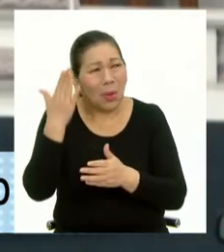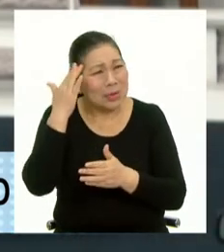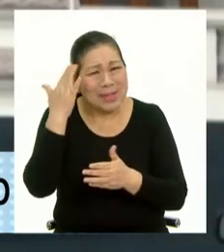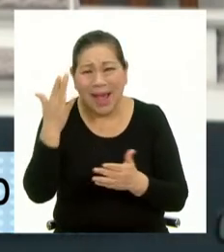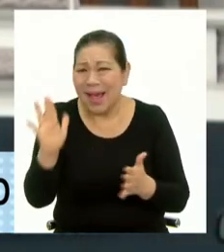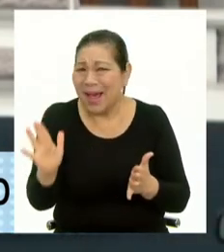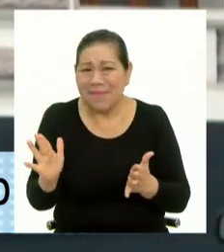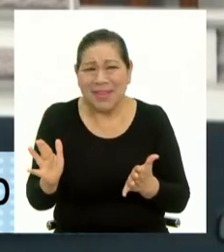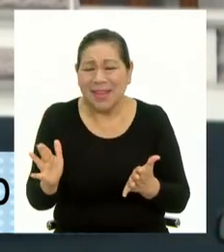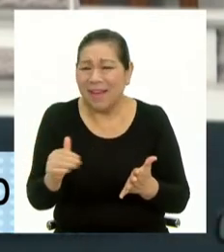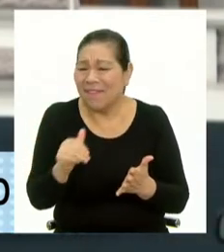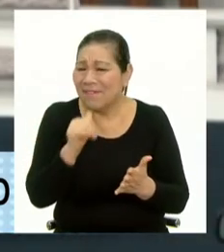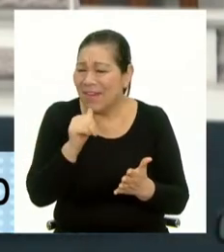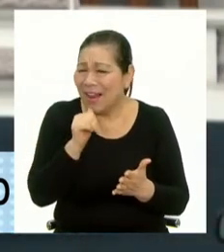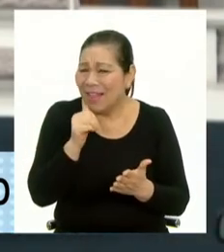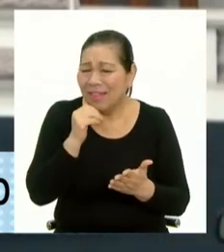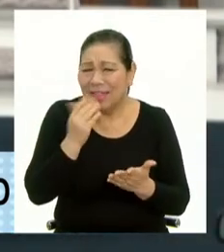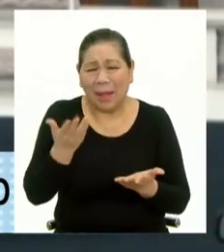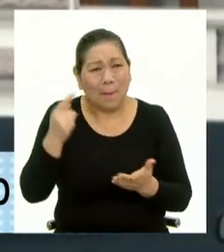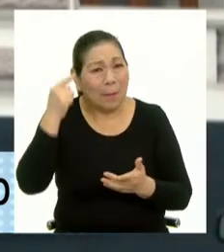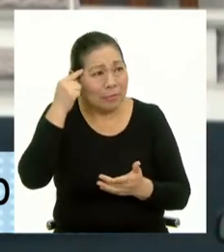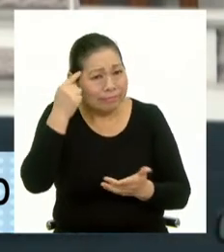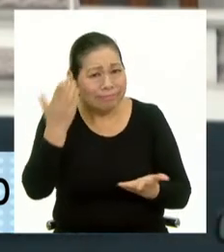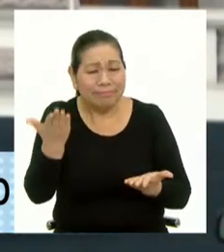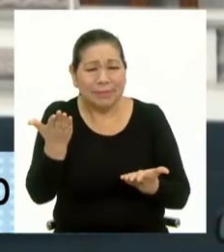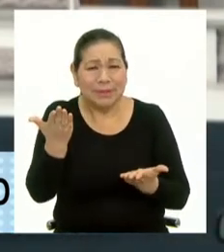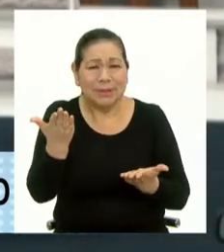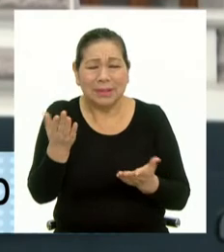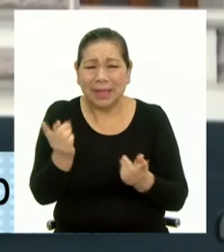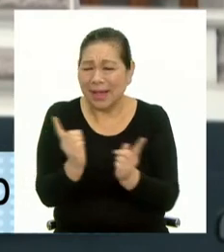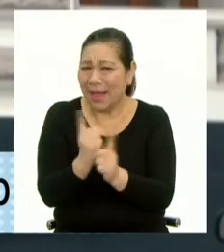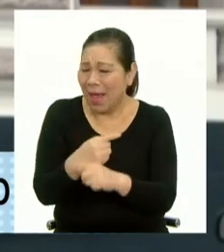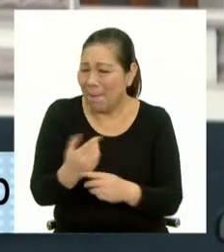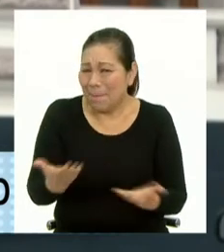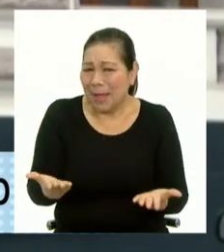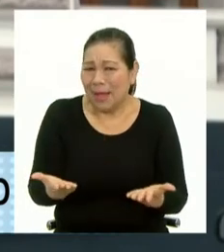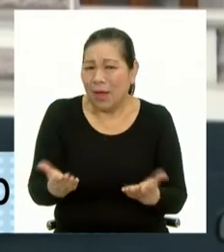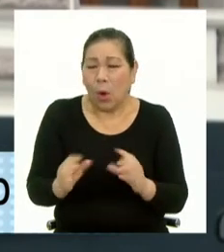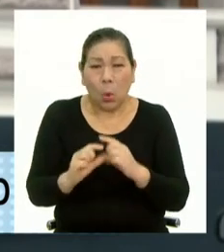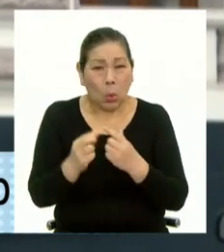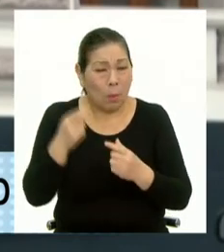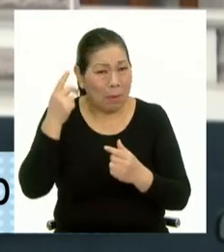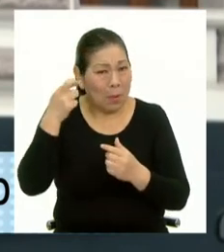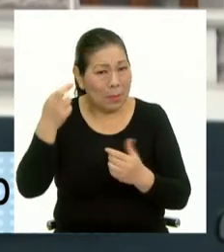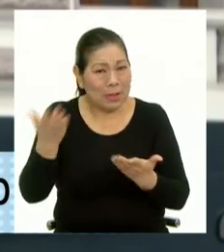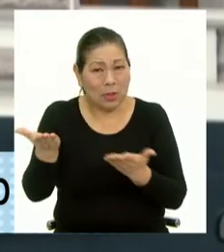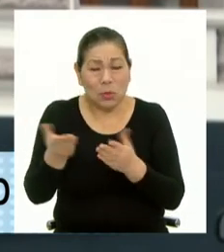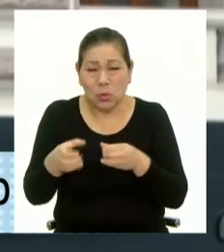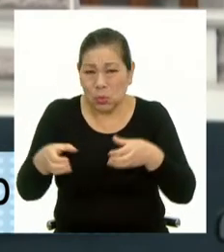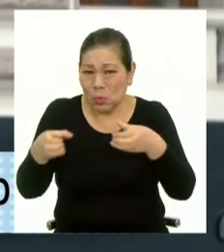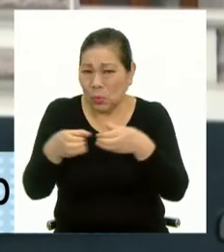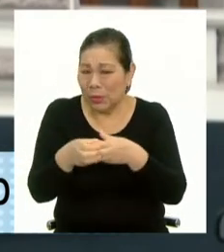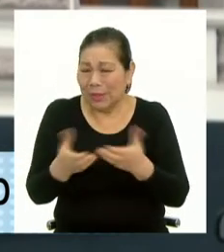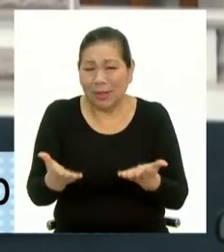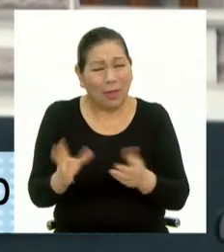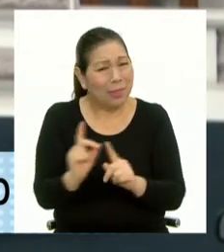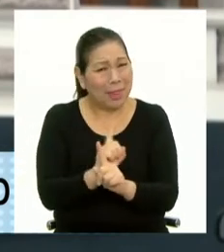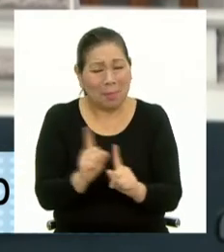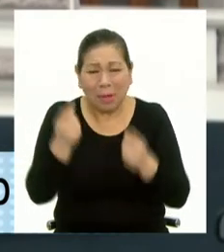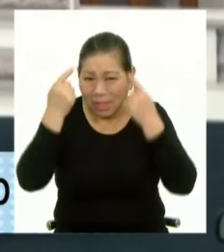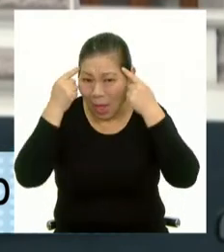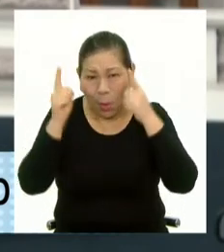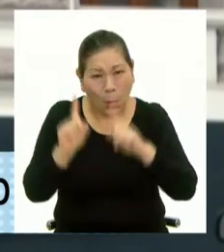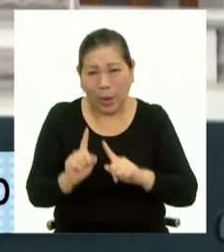sector, se le dijo que reflexione, porque inclusive los partidos que forman parte de su alianza tampoco están de